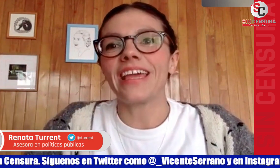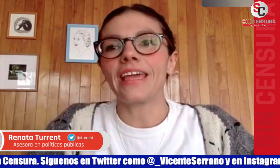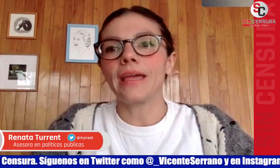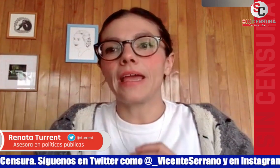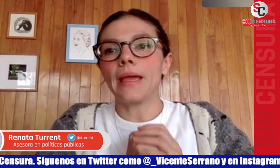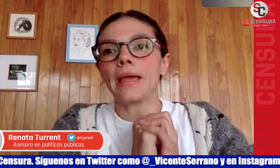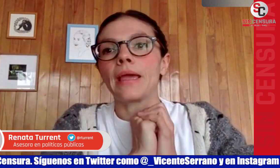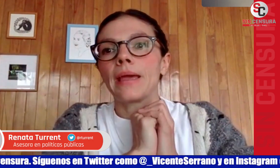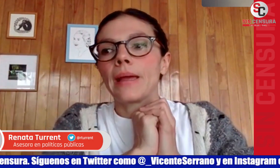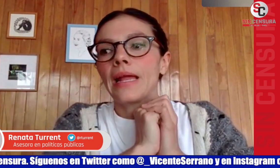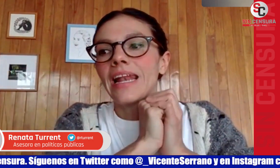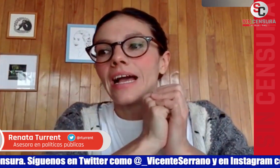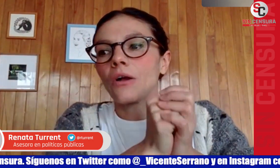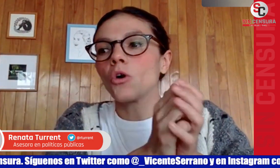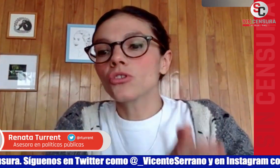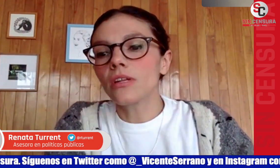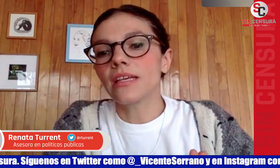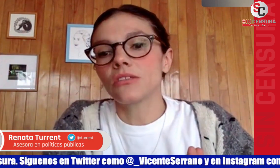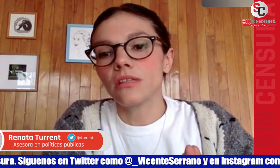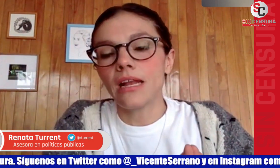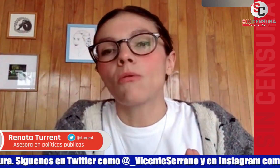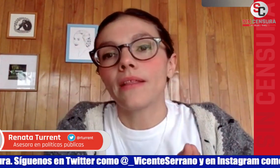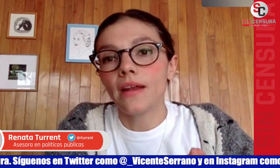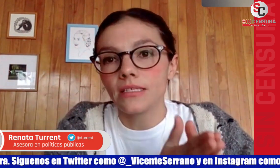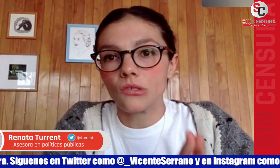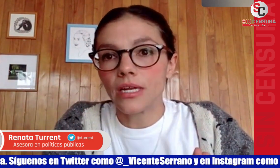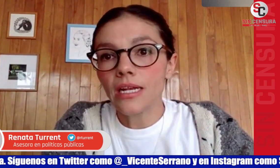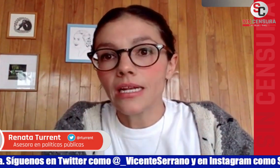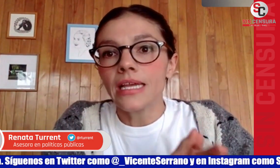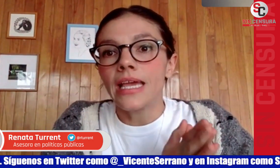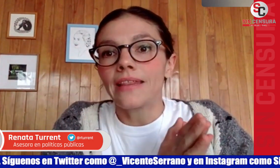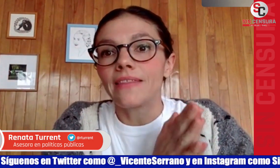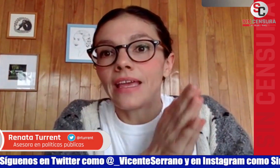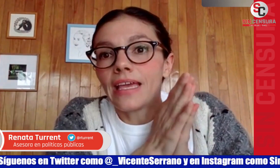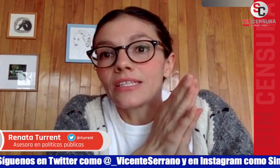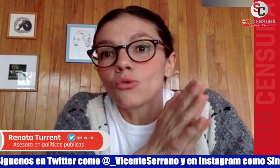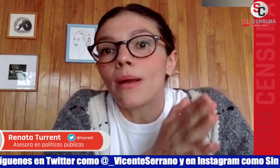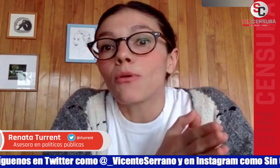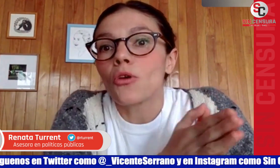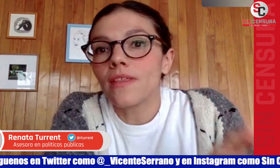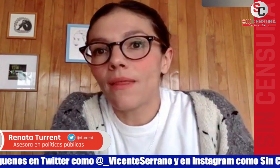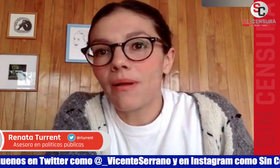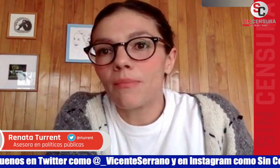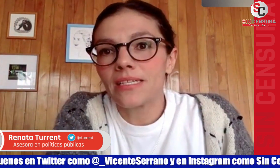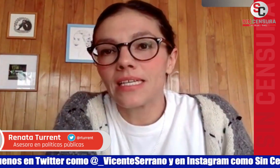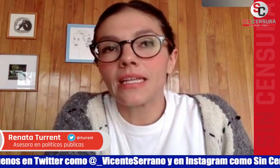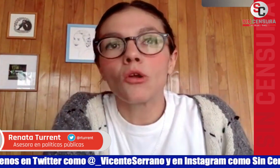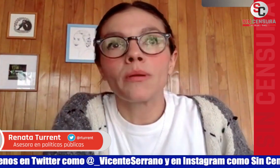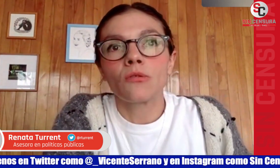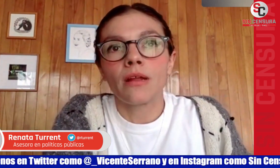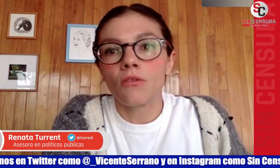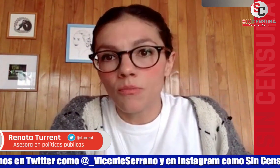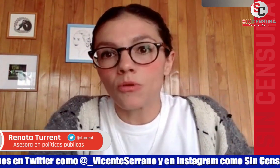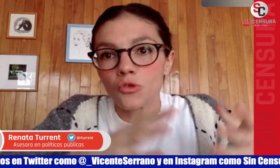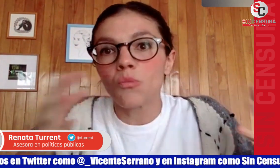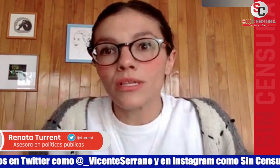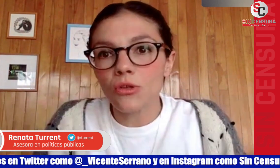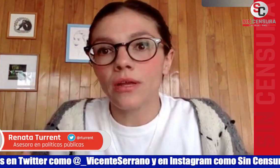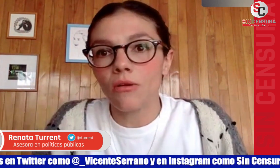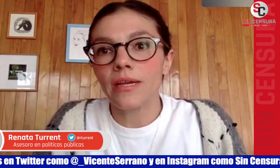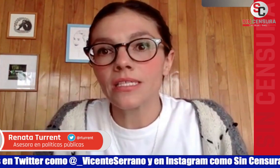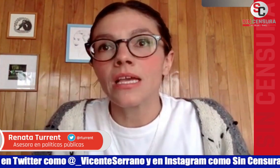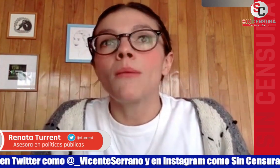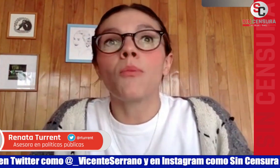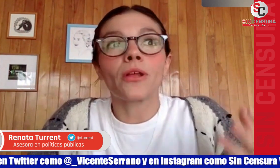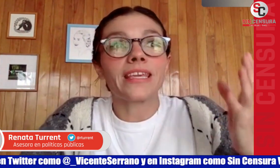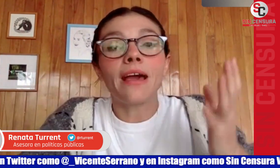que la consolidación de la Guardia Nacional es una prioridad para el presidente López Obrador, por supuesto que